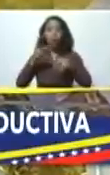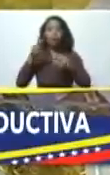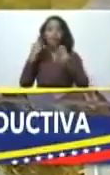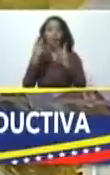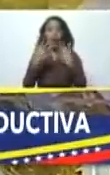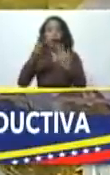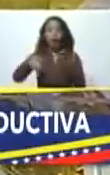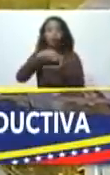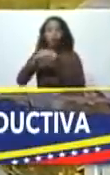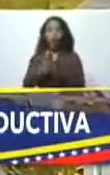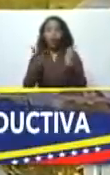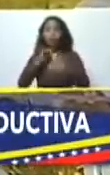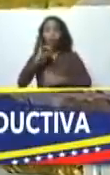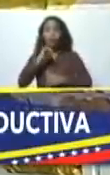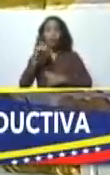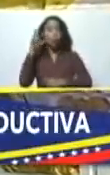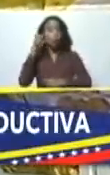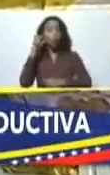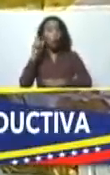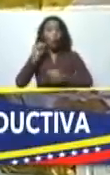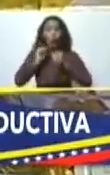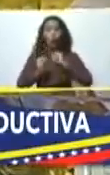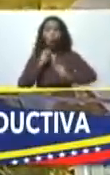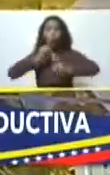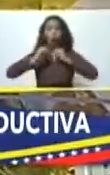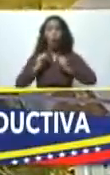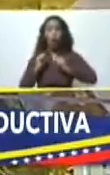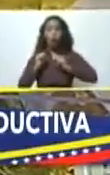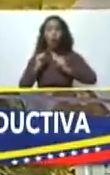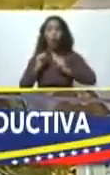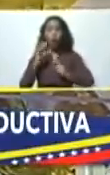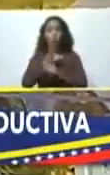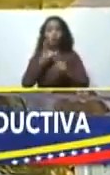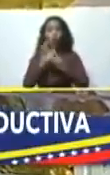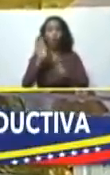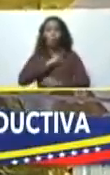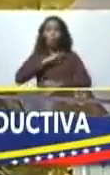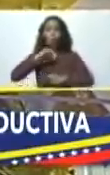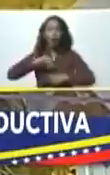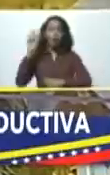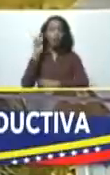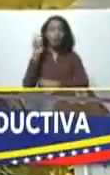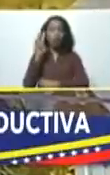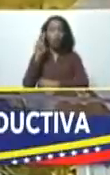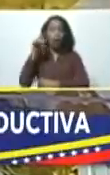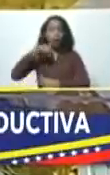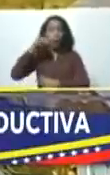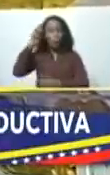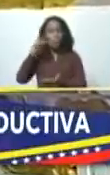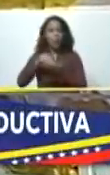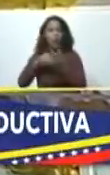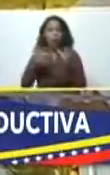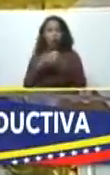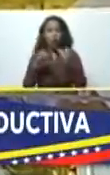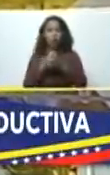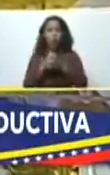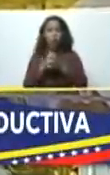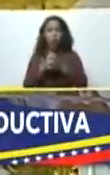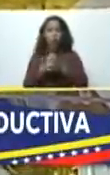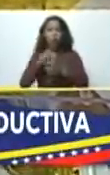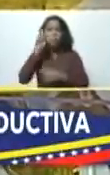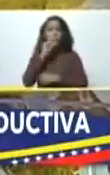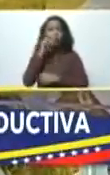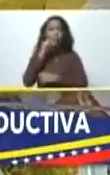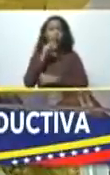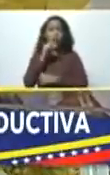grandes noticias, vamos a escuchar un joropo recio. Aquí están los cabresteros de Miranda, con un pajarillo